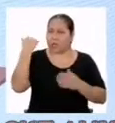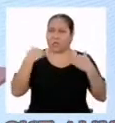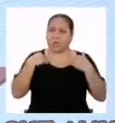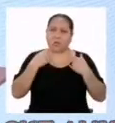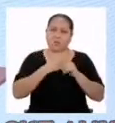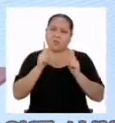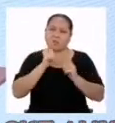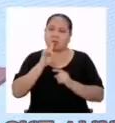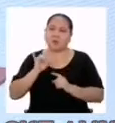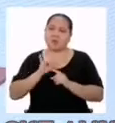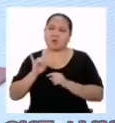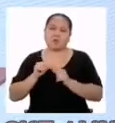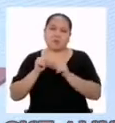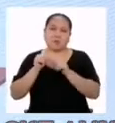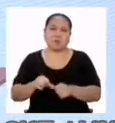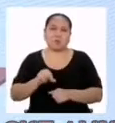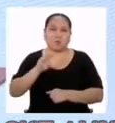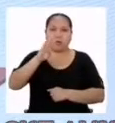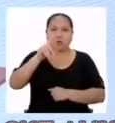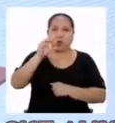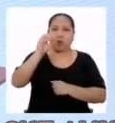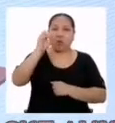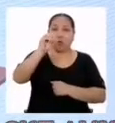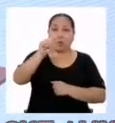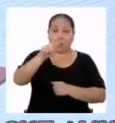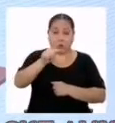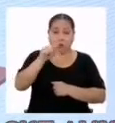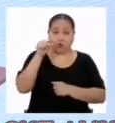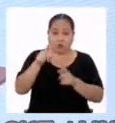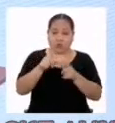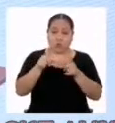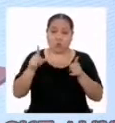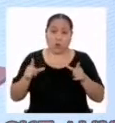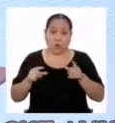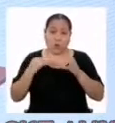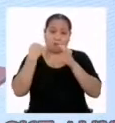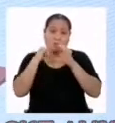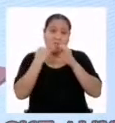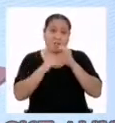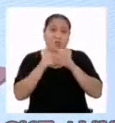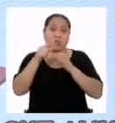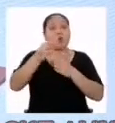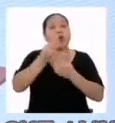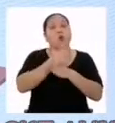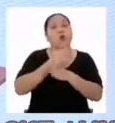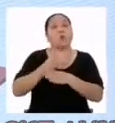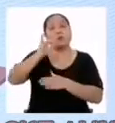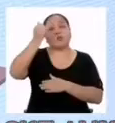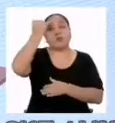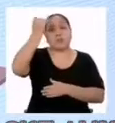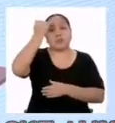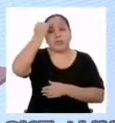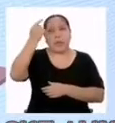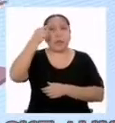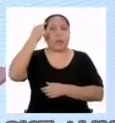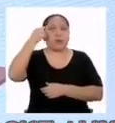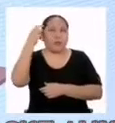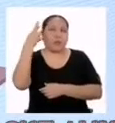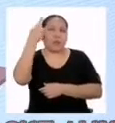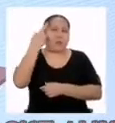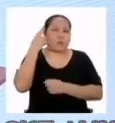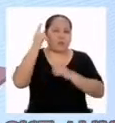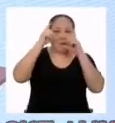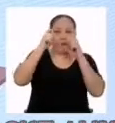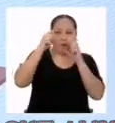dejé de usarlo. Un blog es un espacio virtual en el que compartes tus ideas, pensamientos, reflexiones,